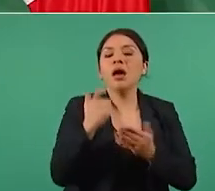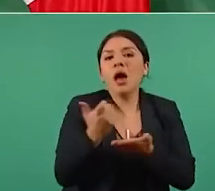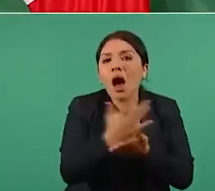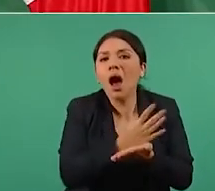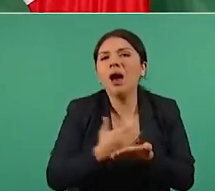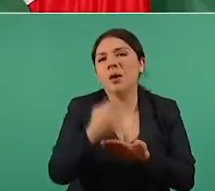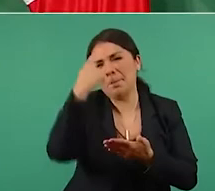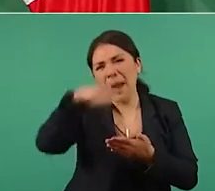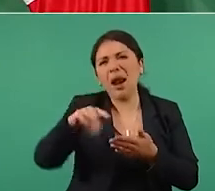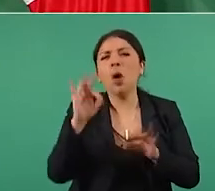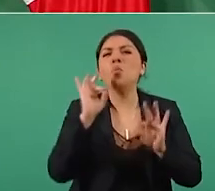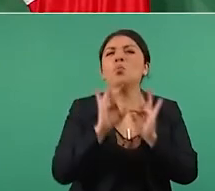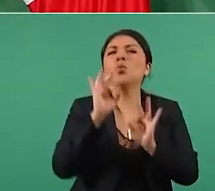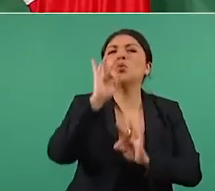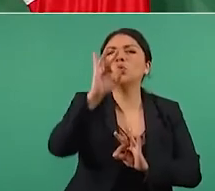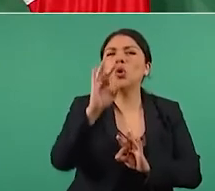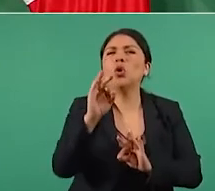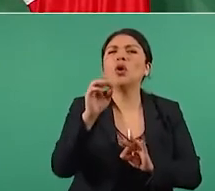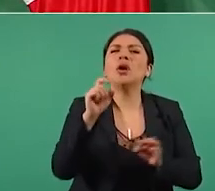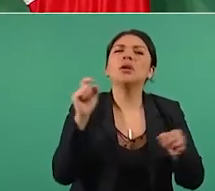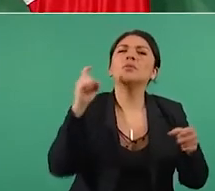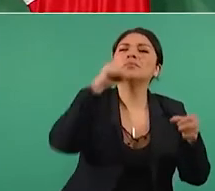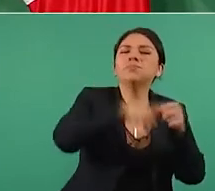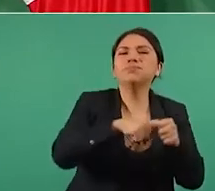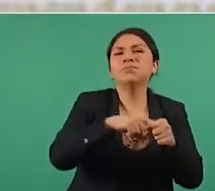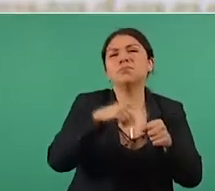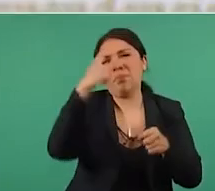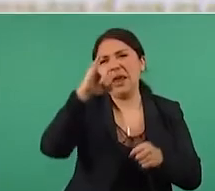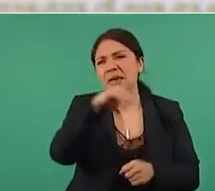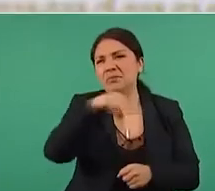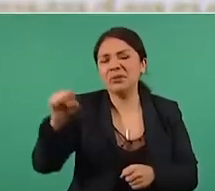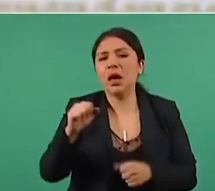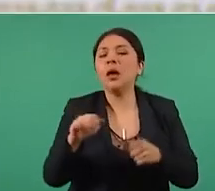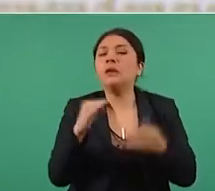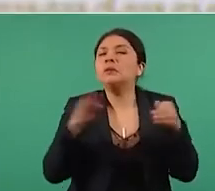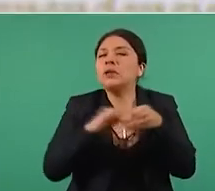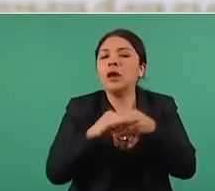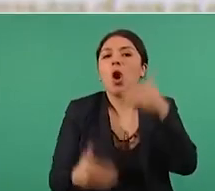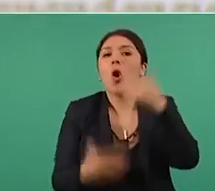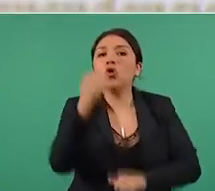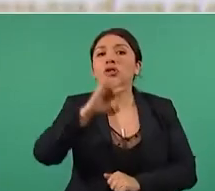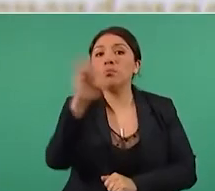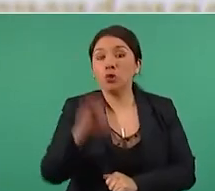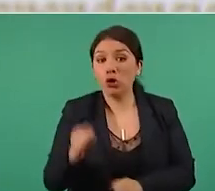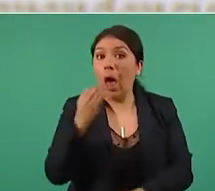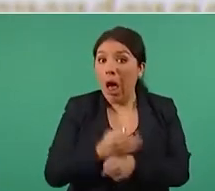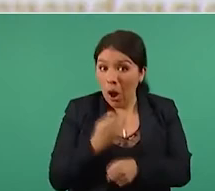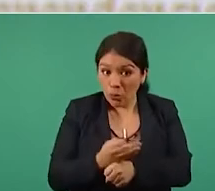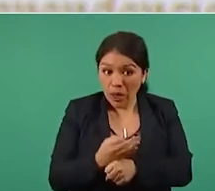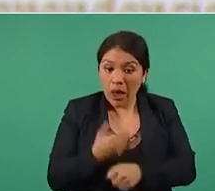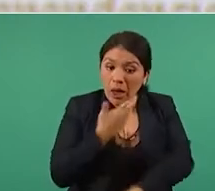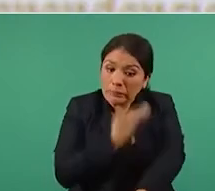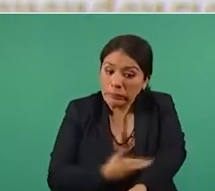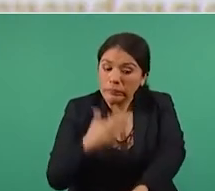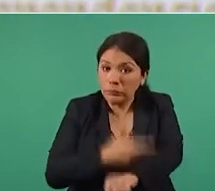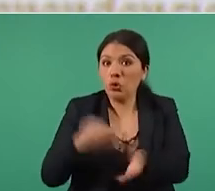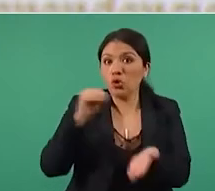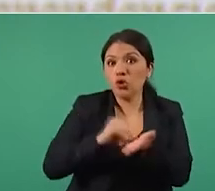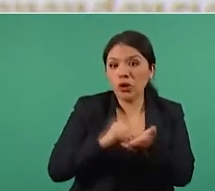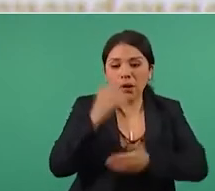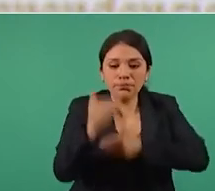casi 11%. Recordar que todavía estamos en el periodo de implementación, falta